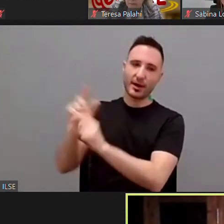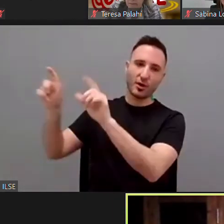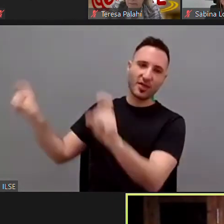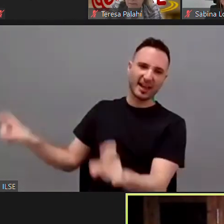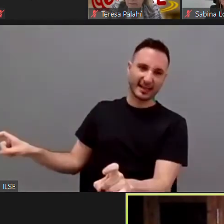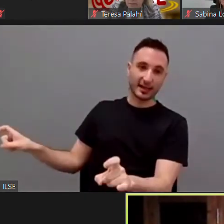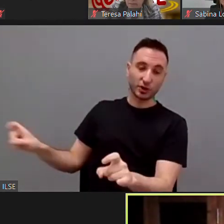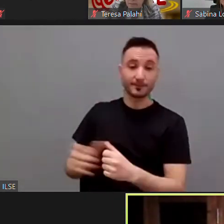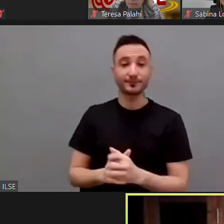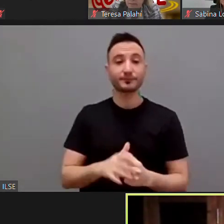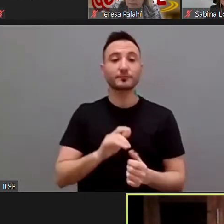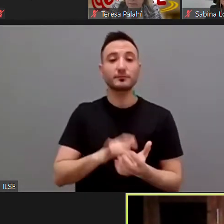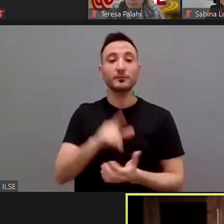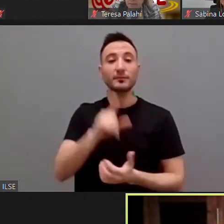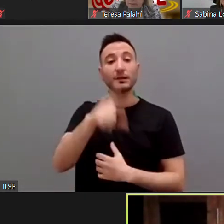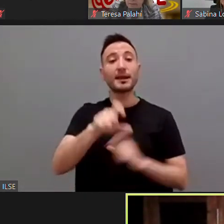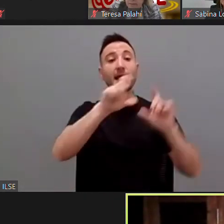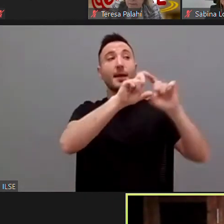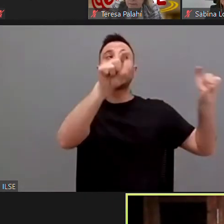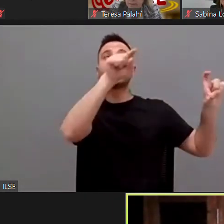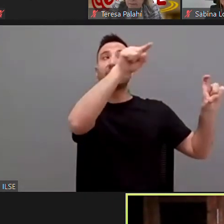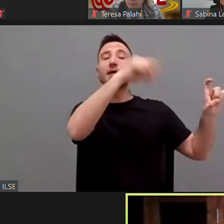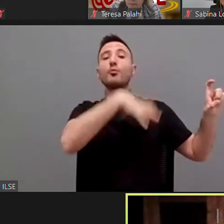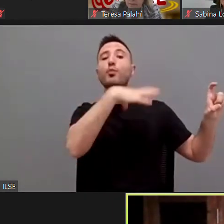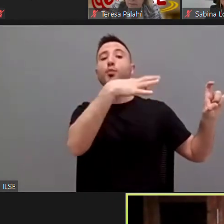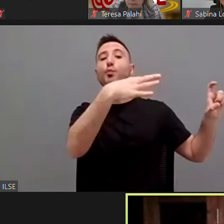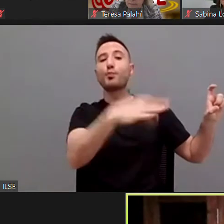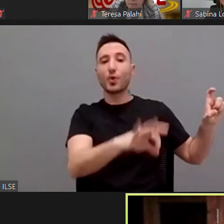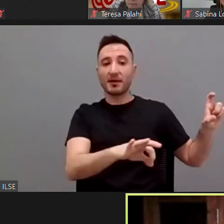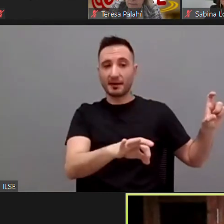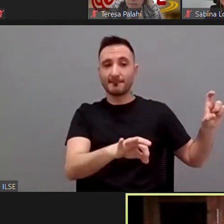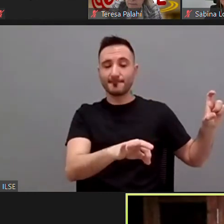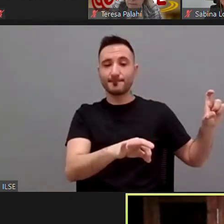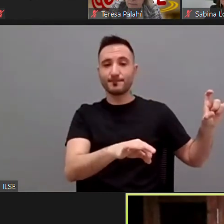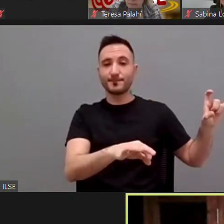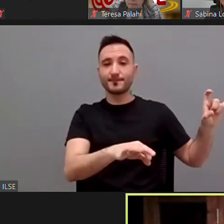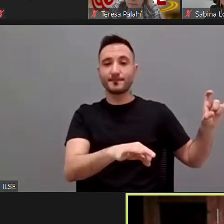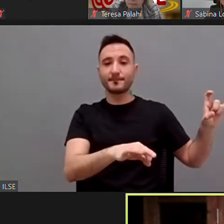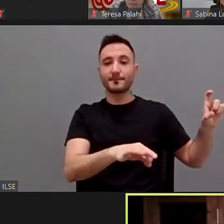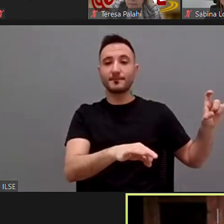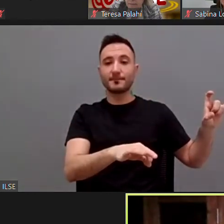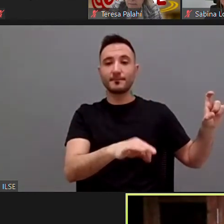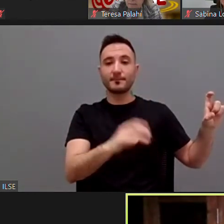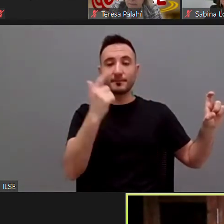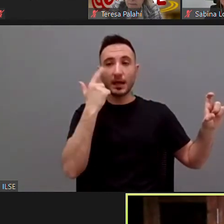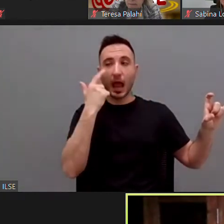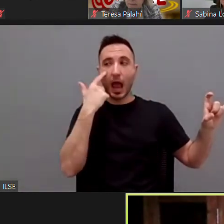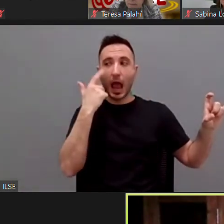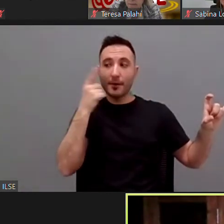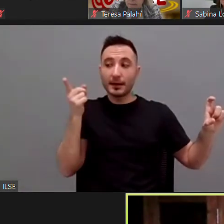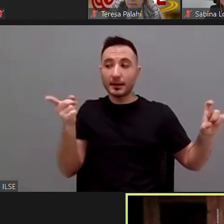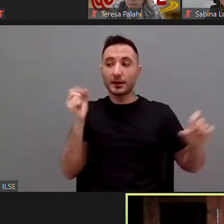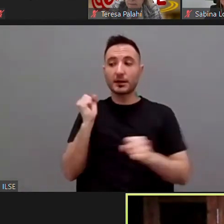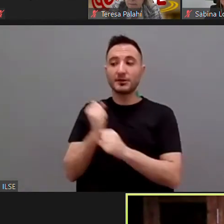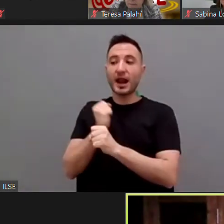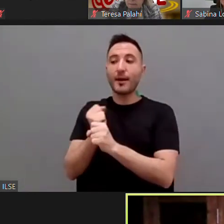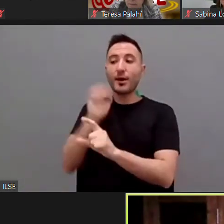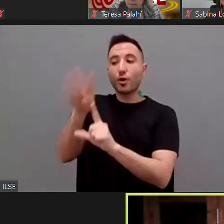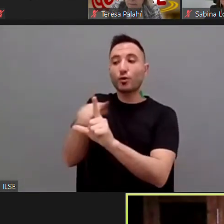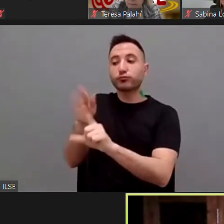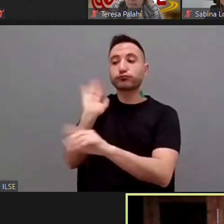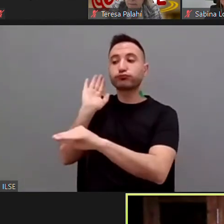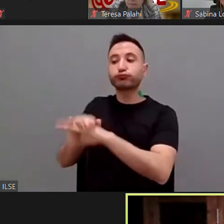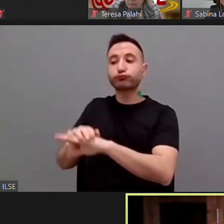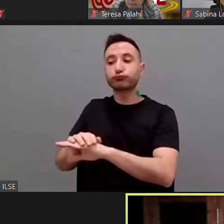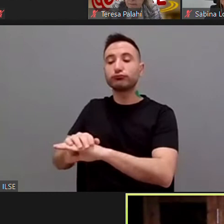bien el empresario podrá tomar las medidas necesarias para garantizar que el trabajador cumpla su jornada laboral, bajo